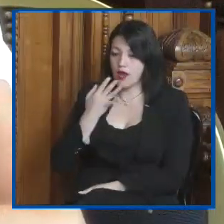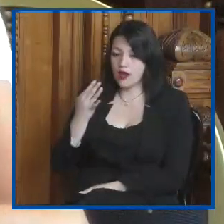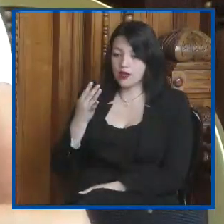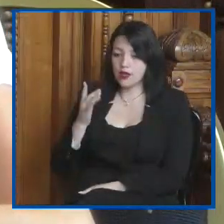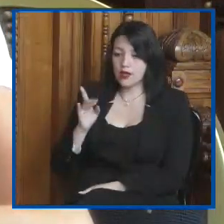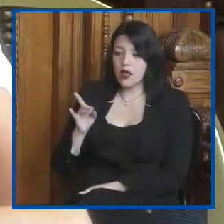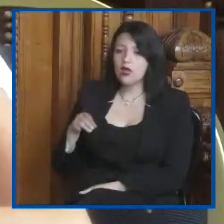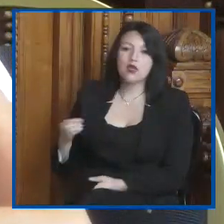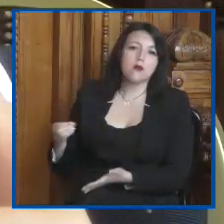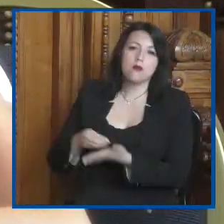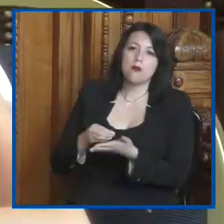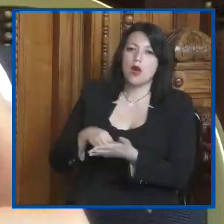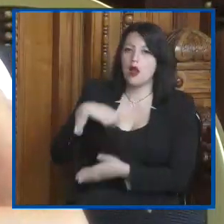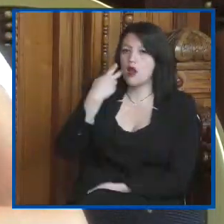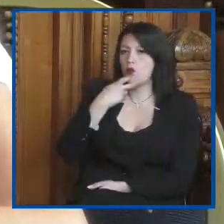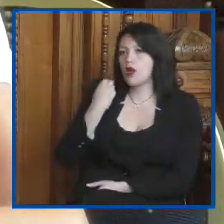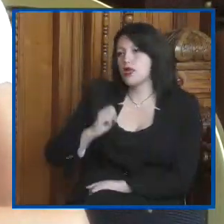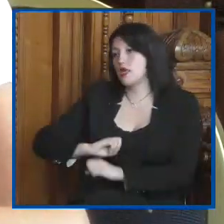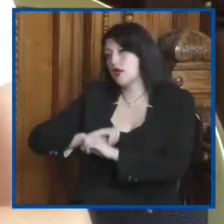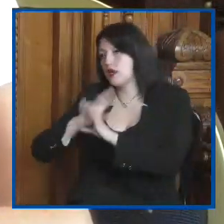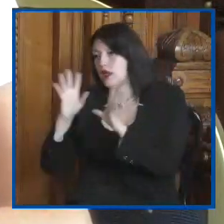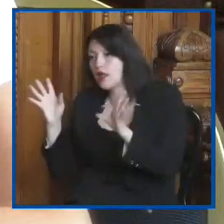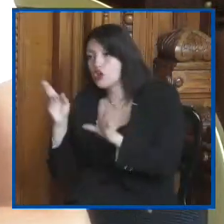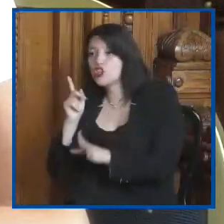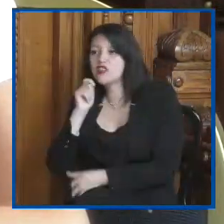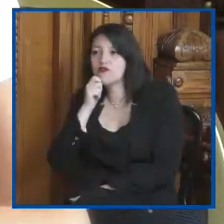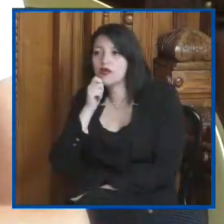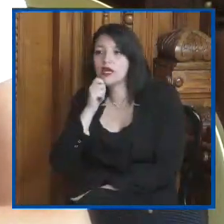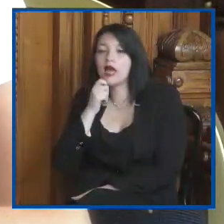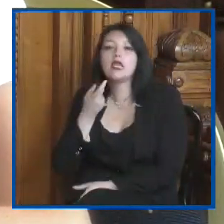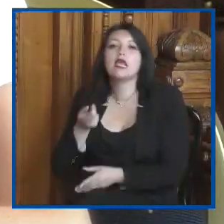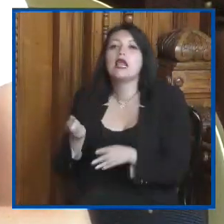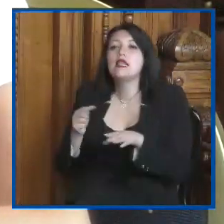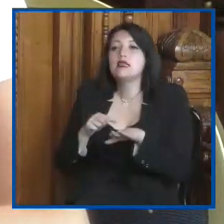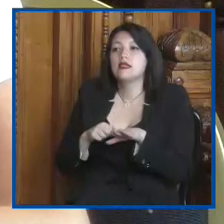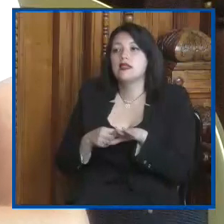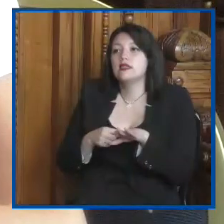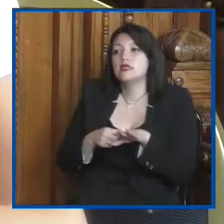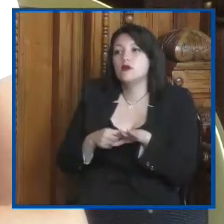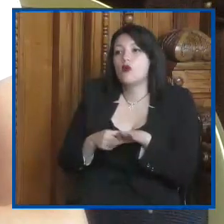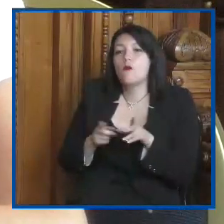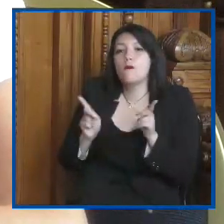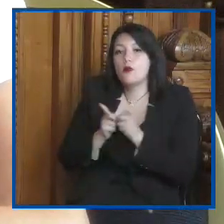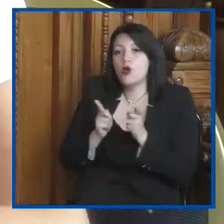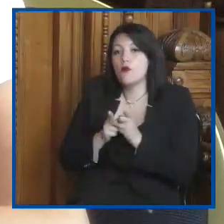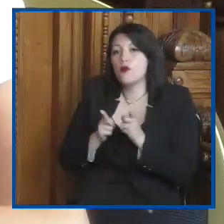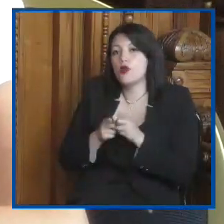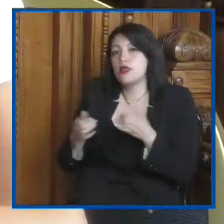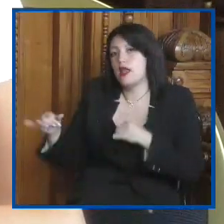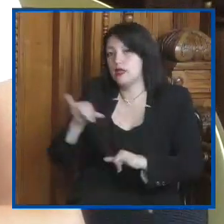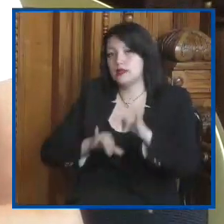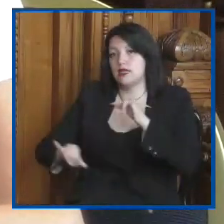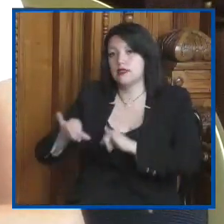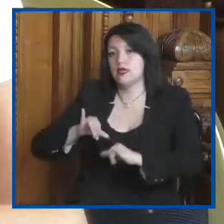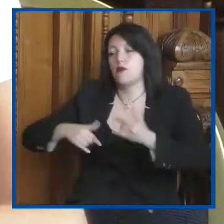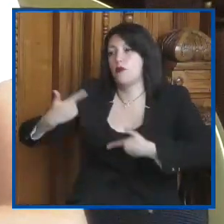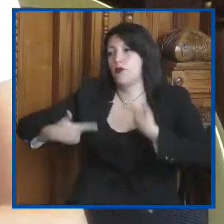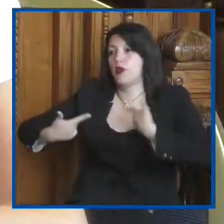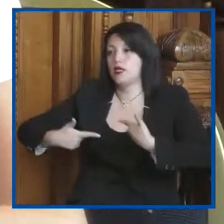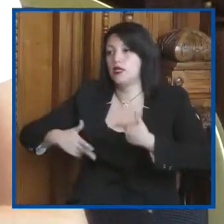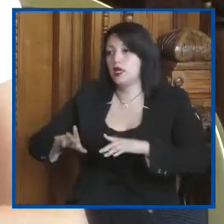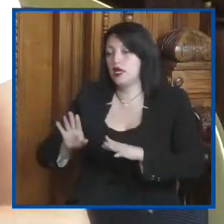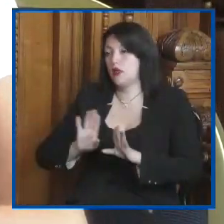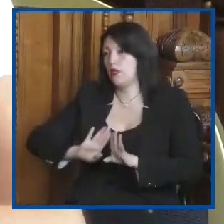por más que utilicemos lenguaje claro, no significa que el tecnicismo propio de la ciencia jurídica lo dejemos de lado.